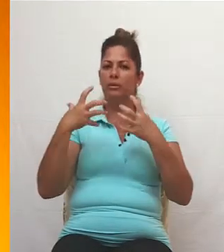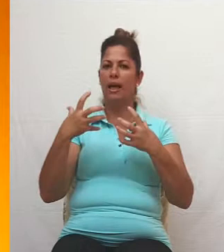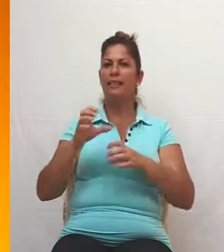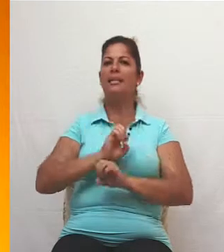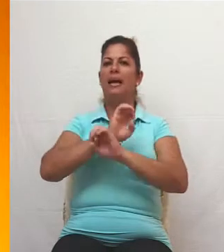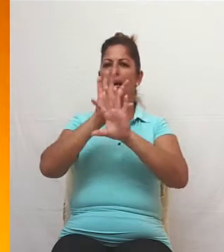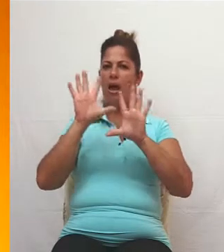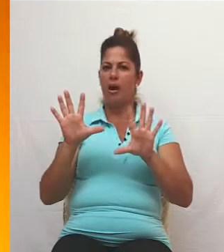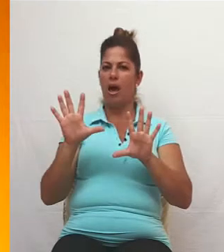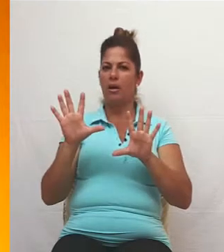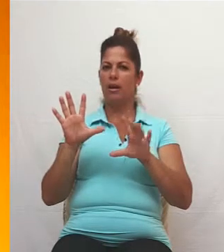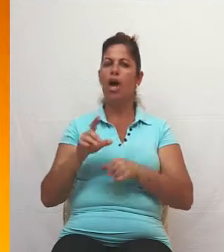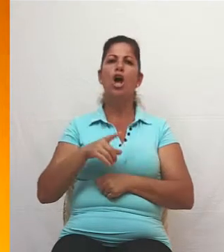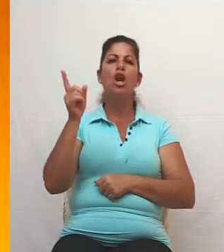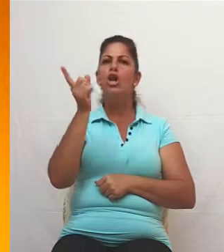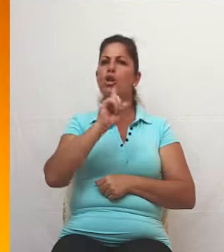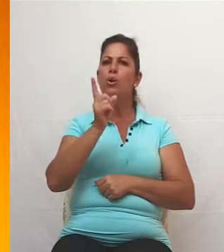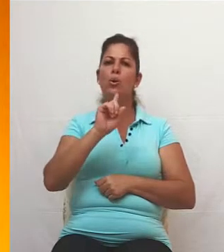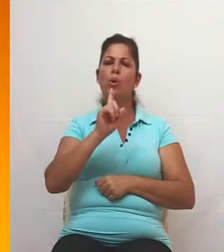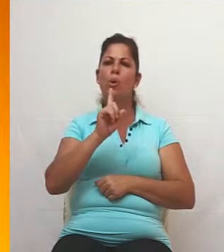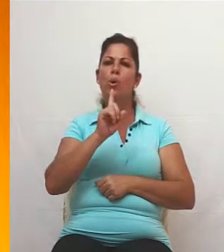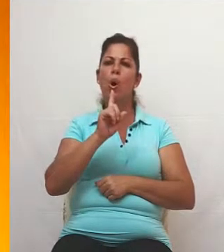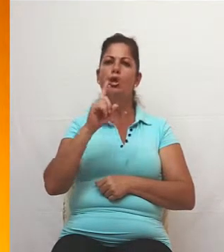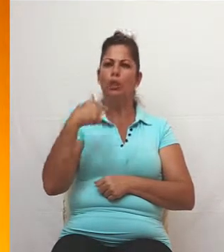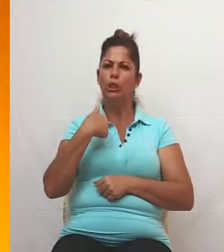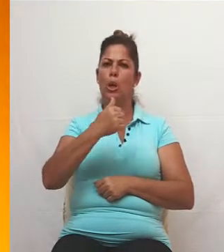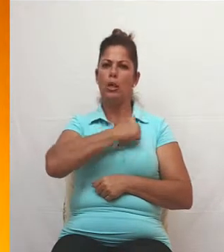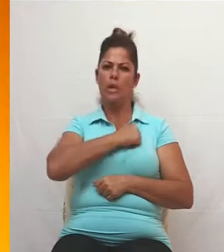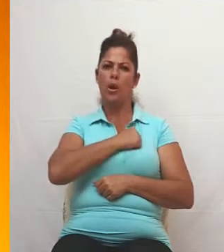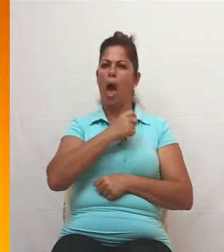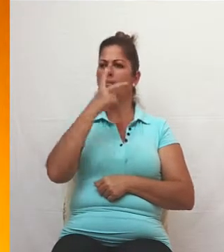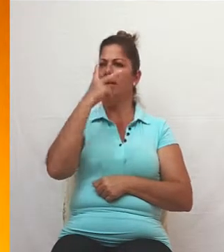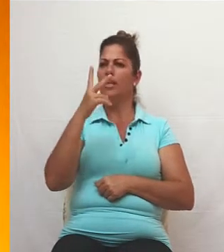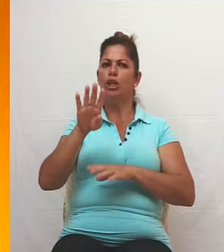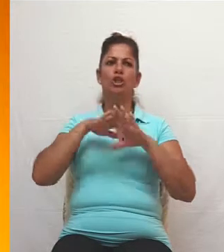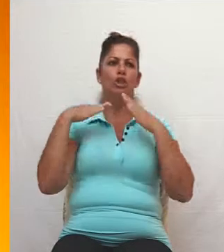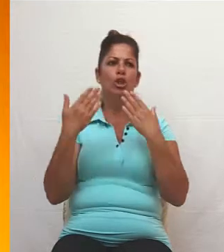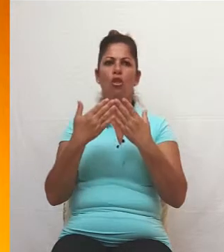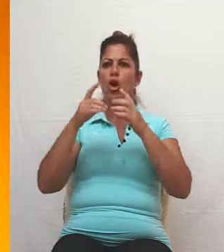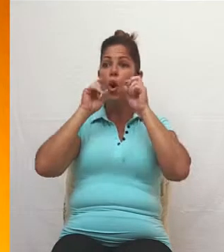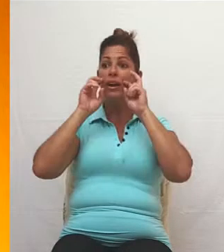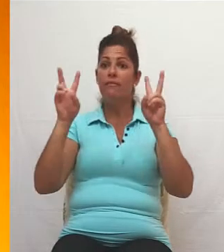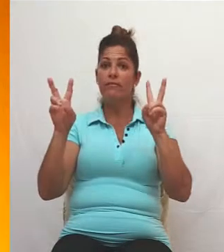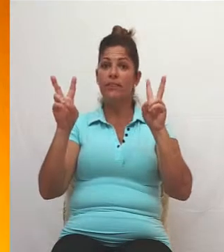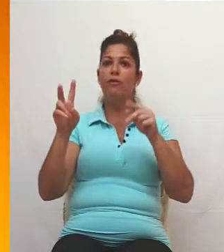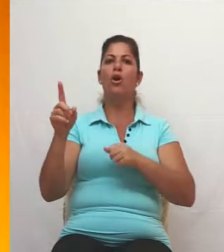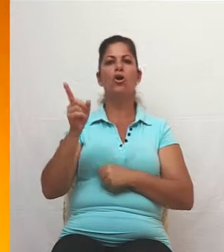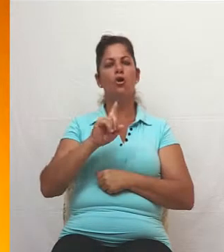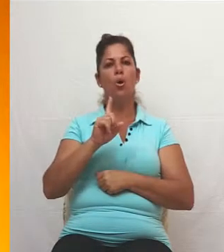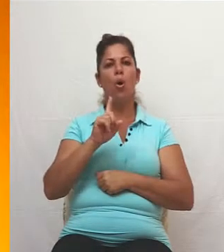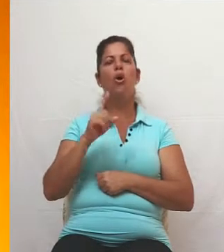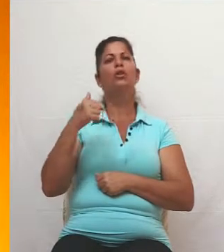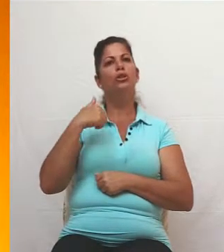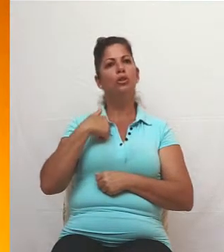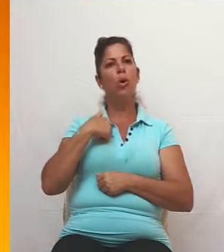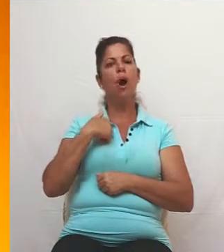es importante aclarar que no se trata de intentar estar atento a lo que vivo sino de